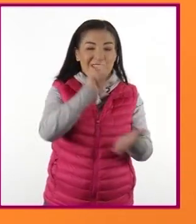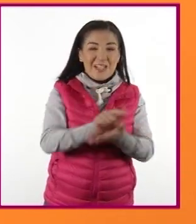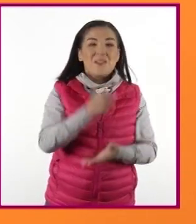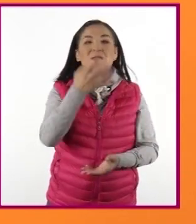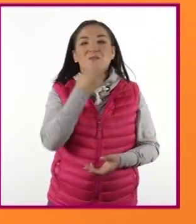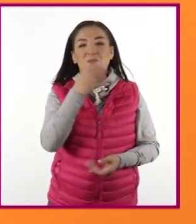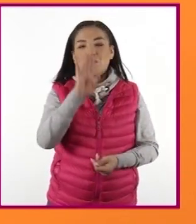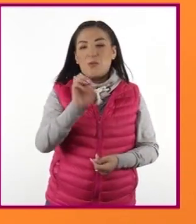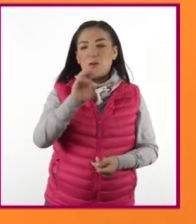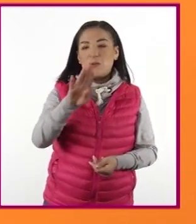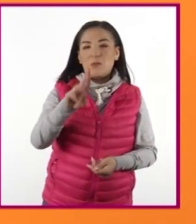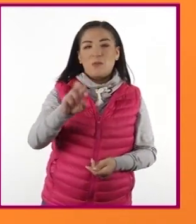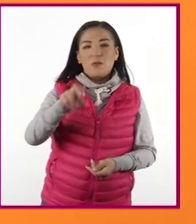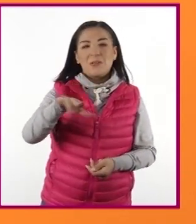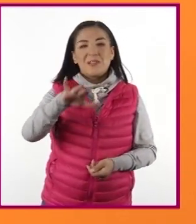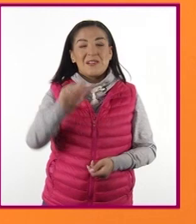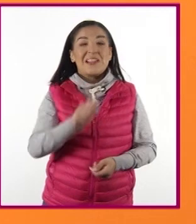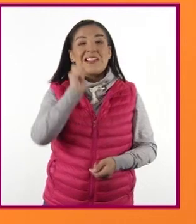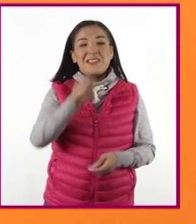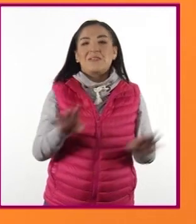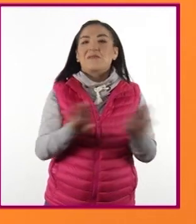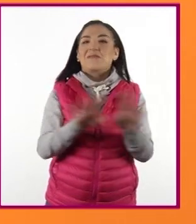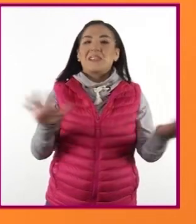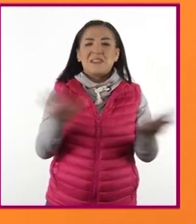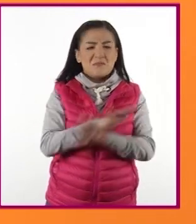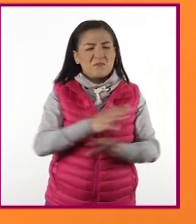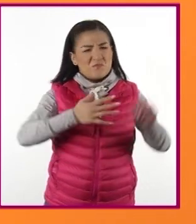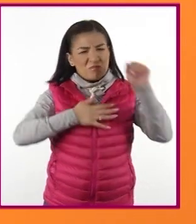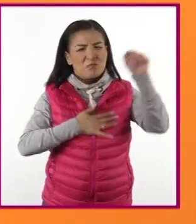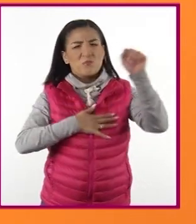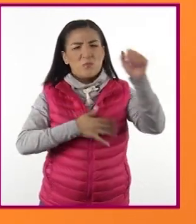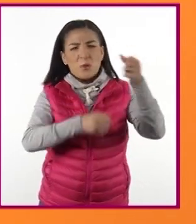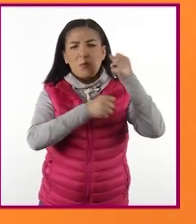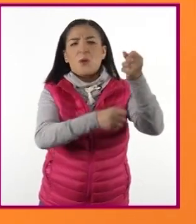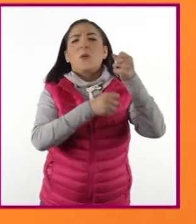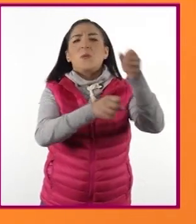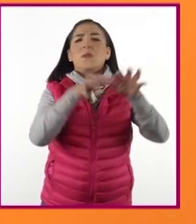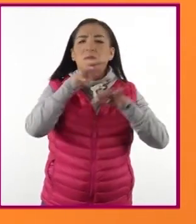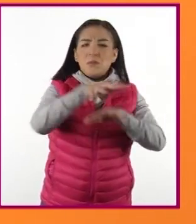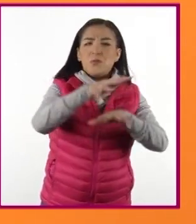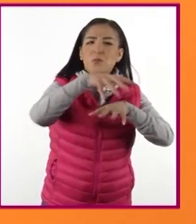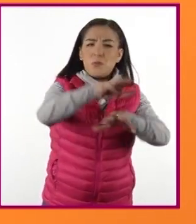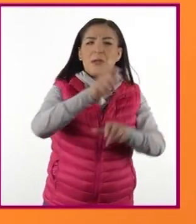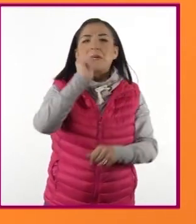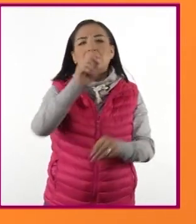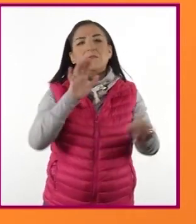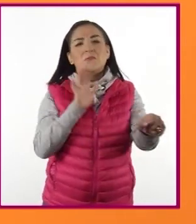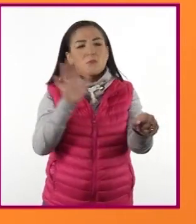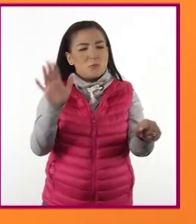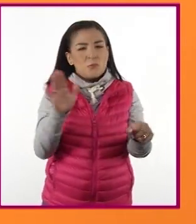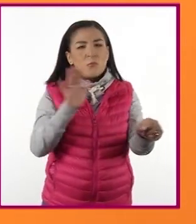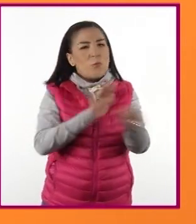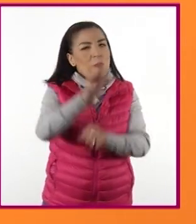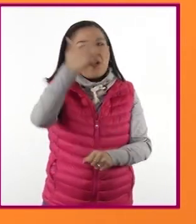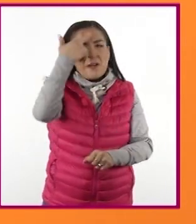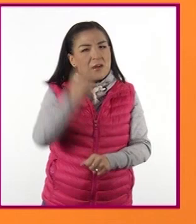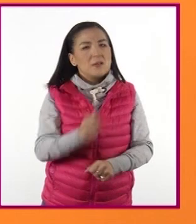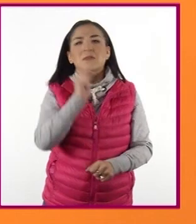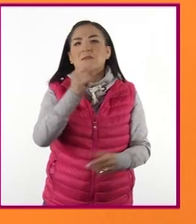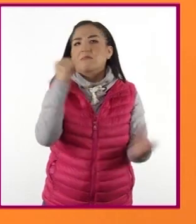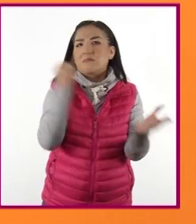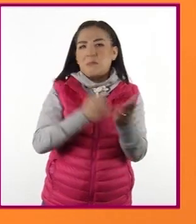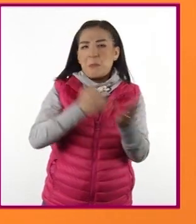La inconformidad en la sociedad provocó levantamientos populares como protesta ante las cargas excesivas de impuestos,